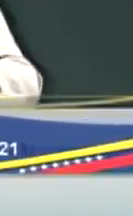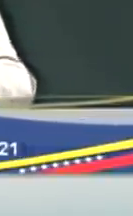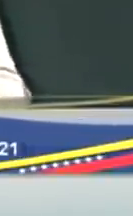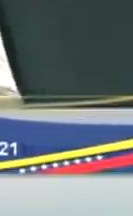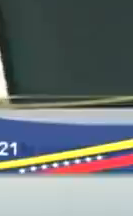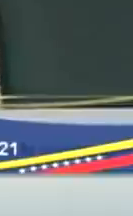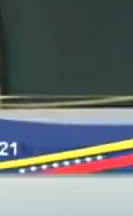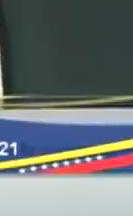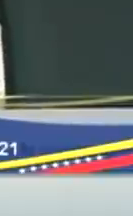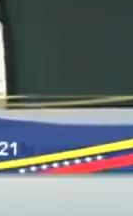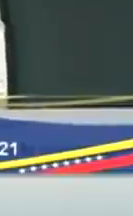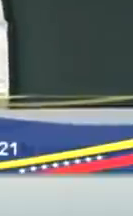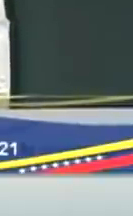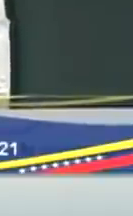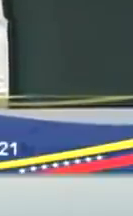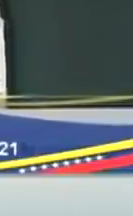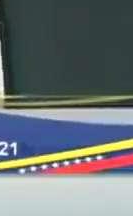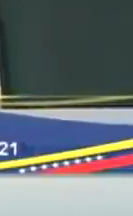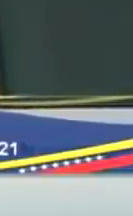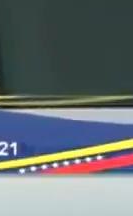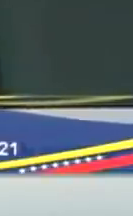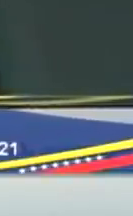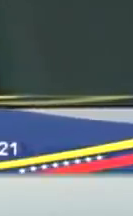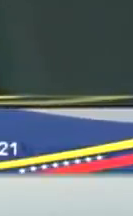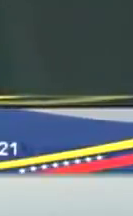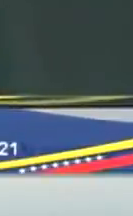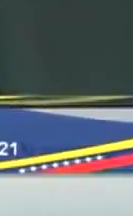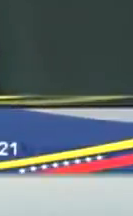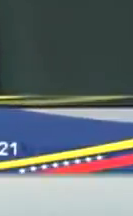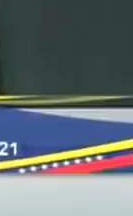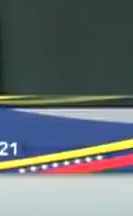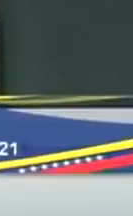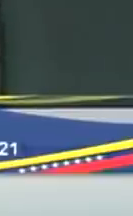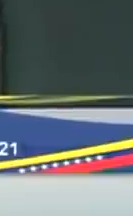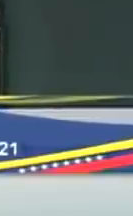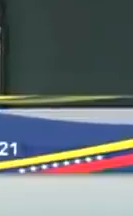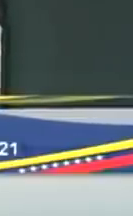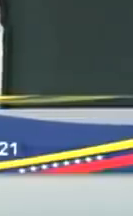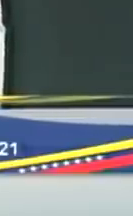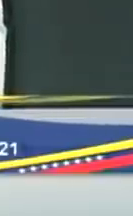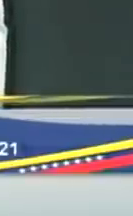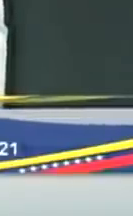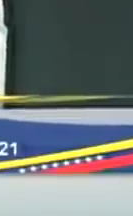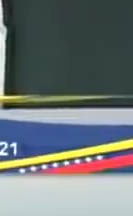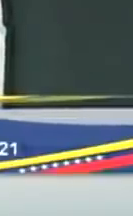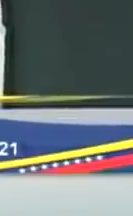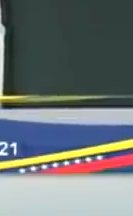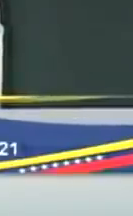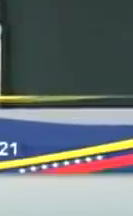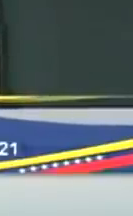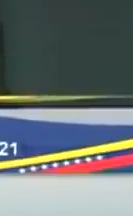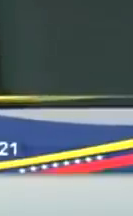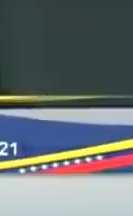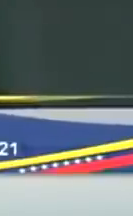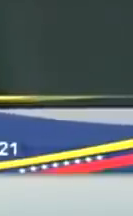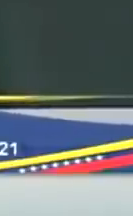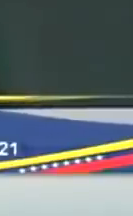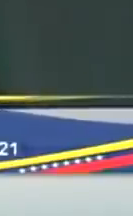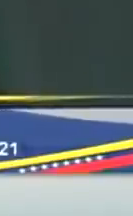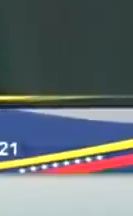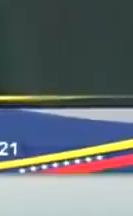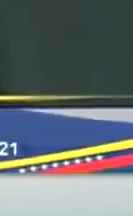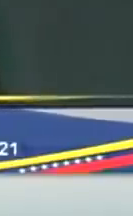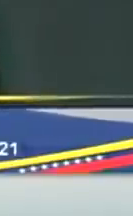200 postulaciones de trabajadoras y trabajadores de la ciencia, investigadores e innovadores, comunidades,